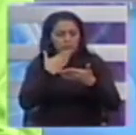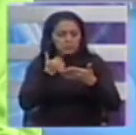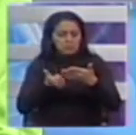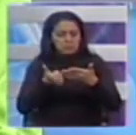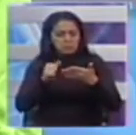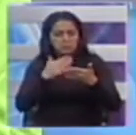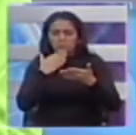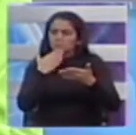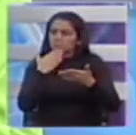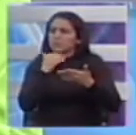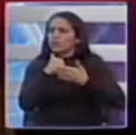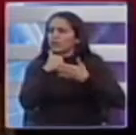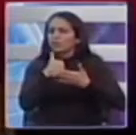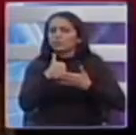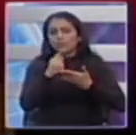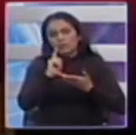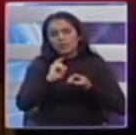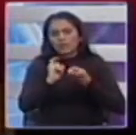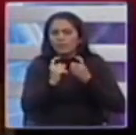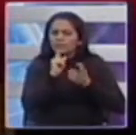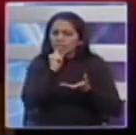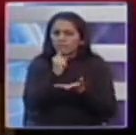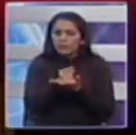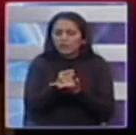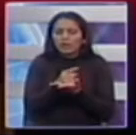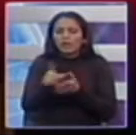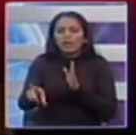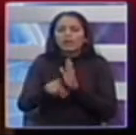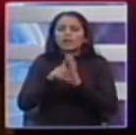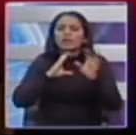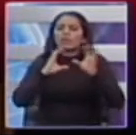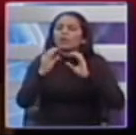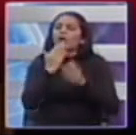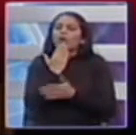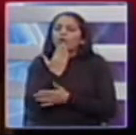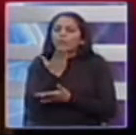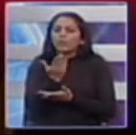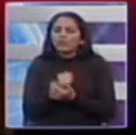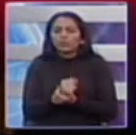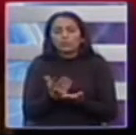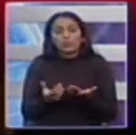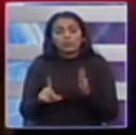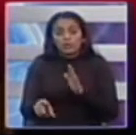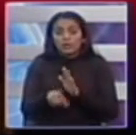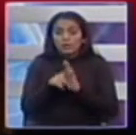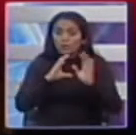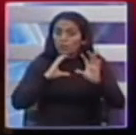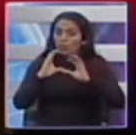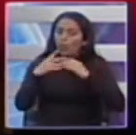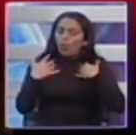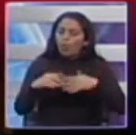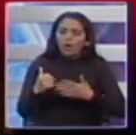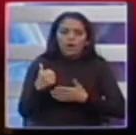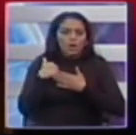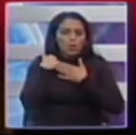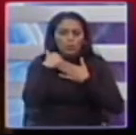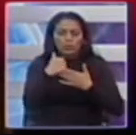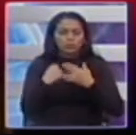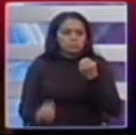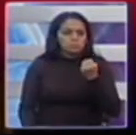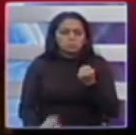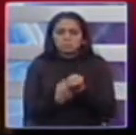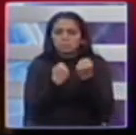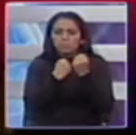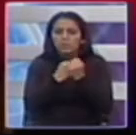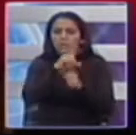funcionado y qué es lo que tiene que ser mejorado. Por ejemplo, la ley de comunicación. Bueno, la ley de comunicación yo creo que es una ley sumamente potente que garantiza la democratización de